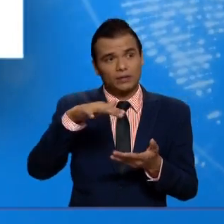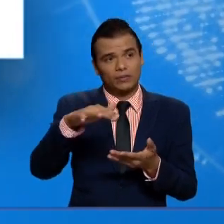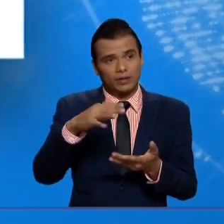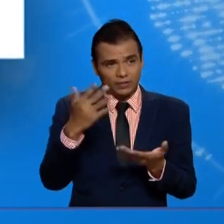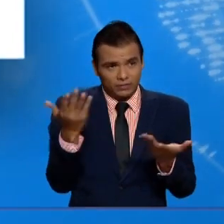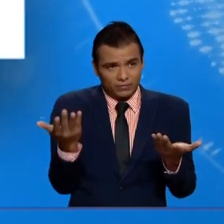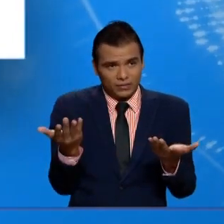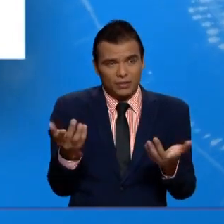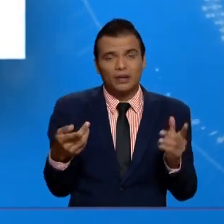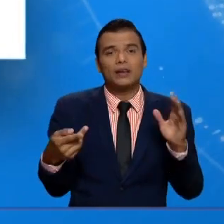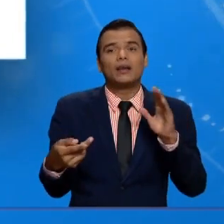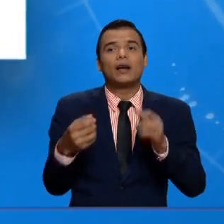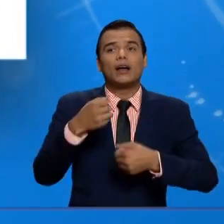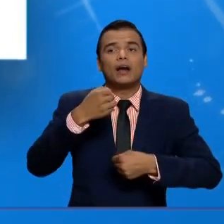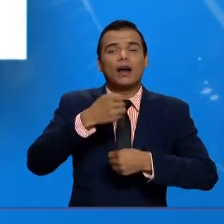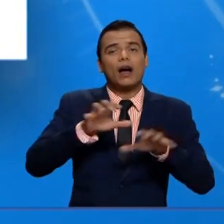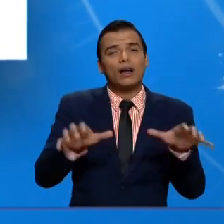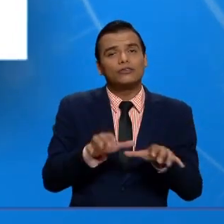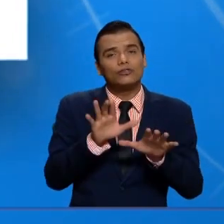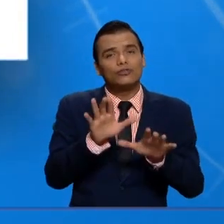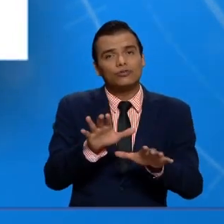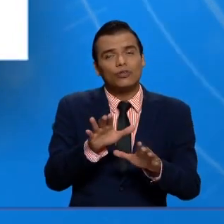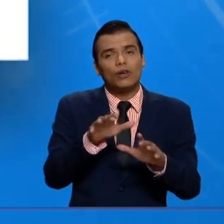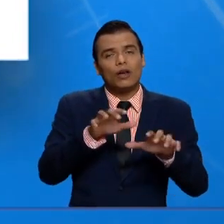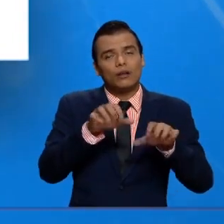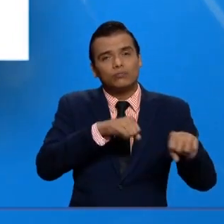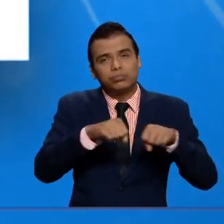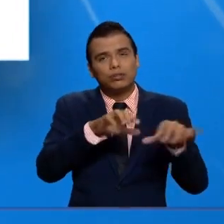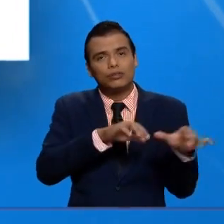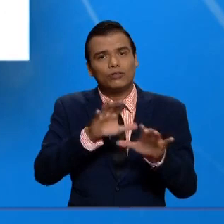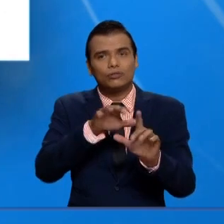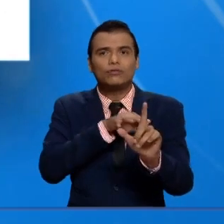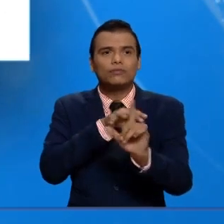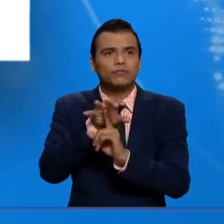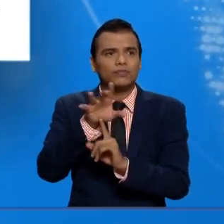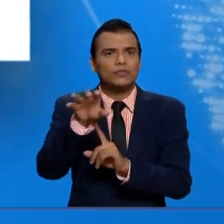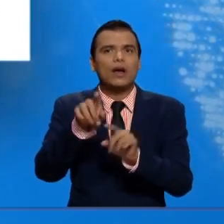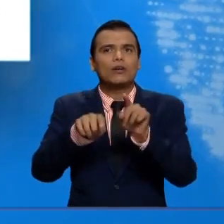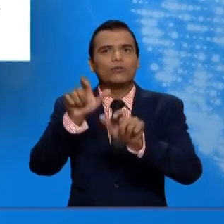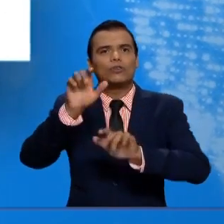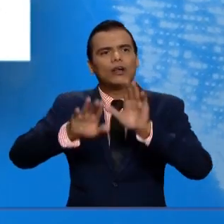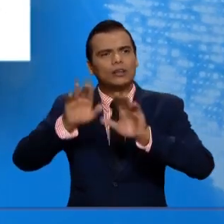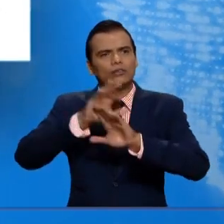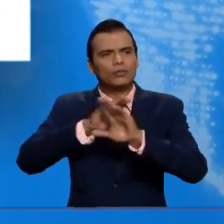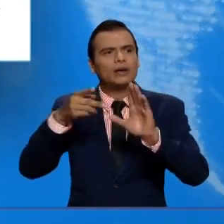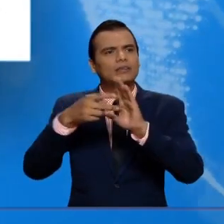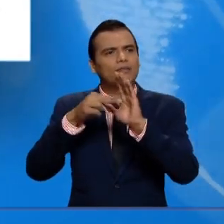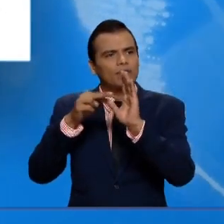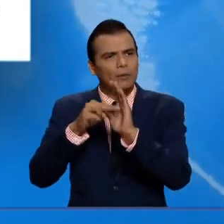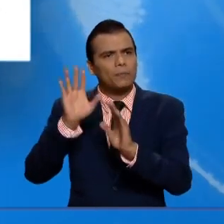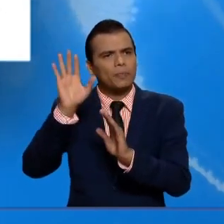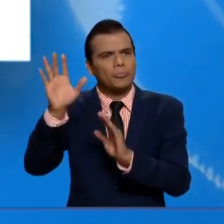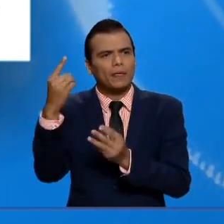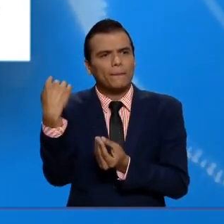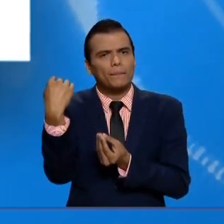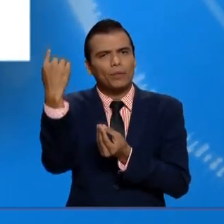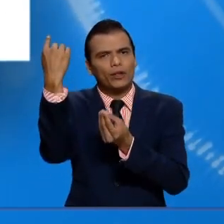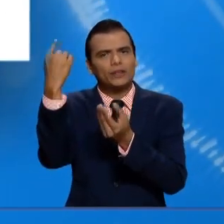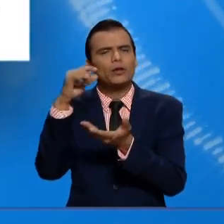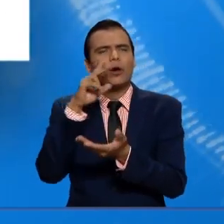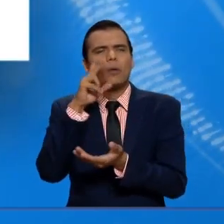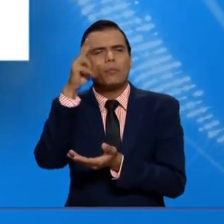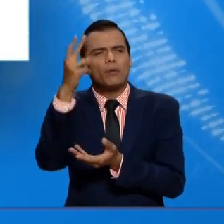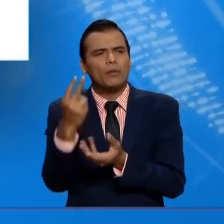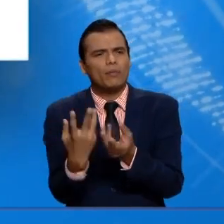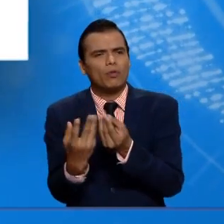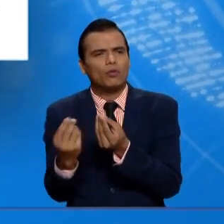capas tradicionales de la política colombiana, pasándose por la faja la voluntad libre del pueblo. Hay que citar de inmediato la máxima instancia